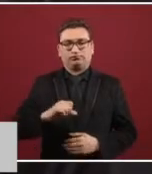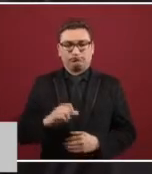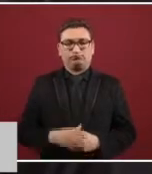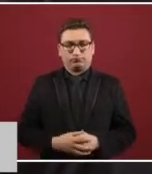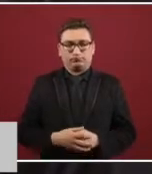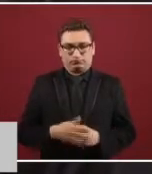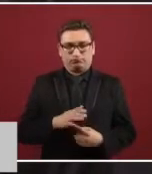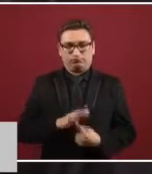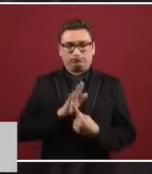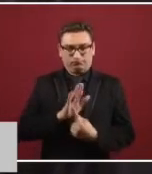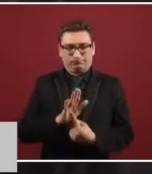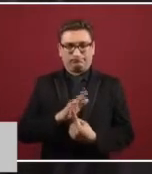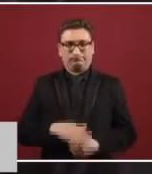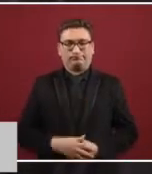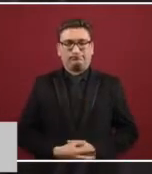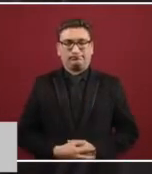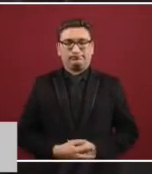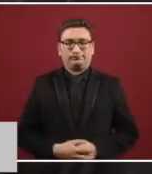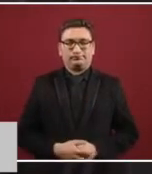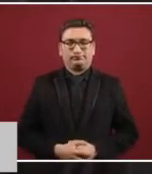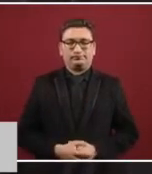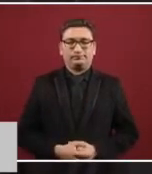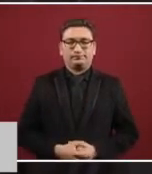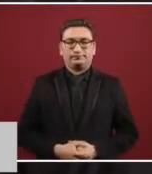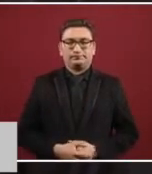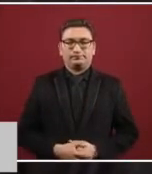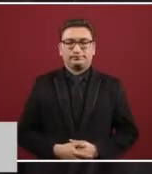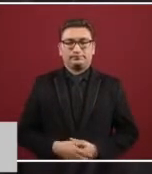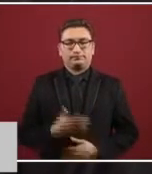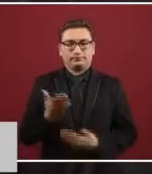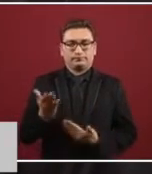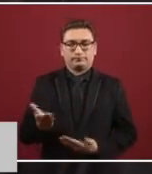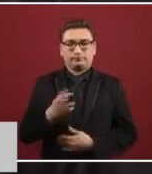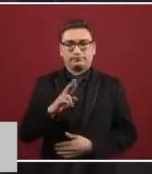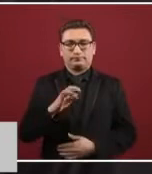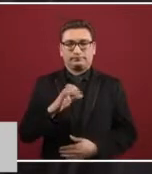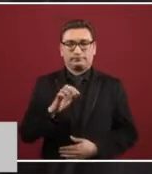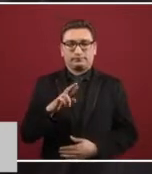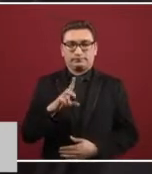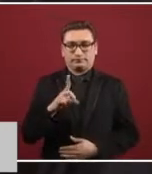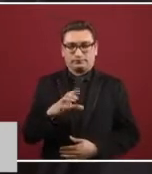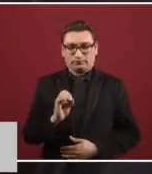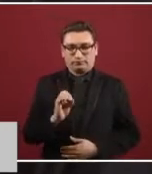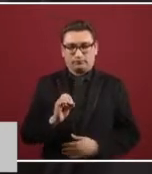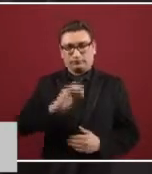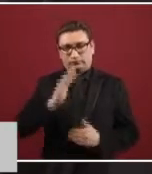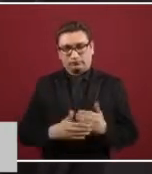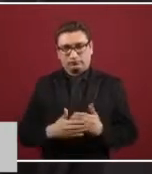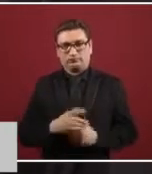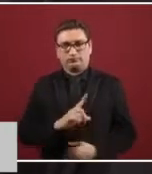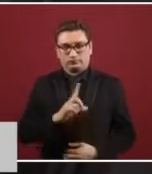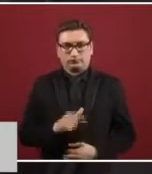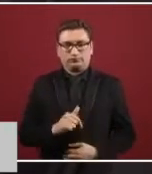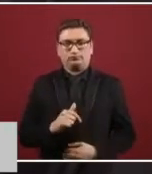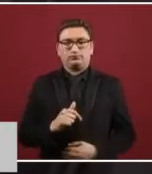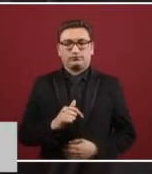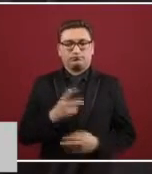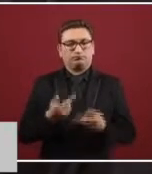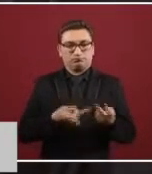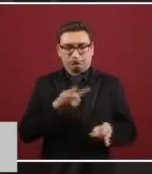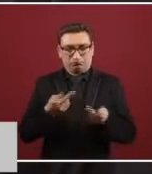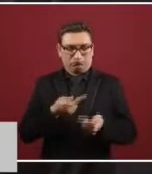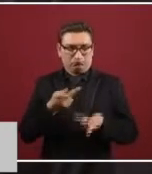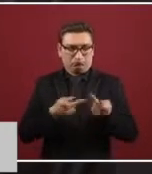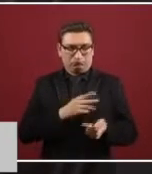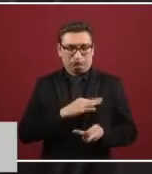Es una asignatura pendiente el disminuir la violencia heredada del periodo neoliberal y espera que la Guardia Nacional logre disminuir esta situación que se vive